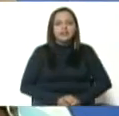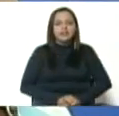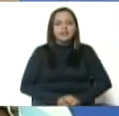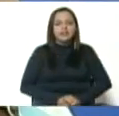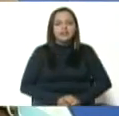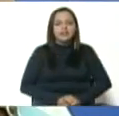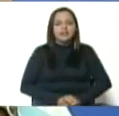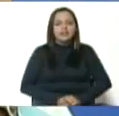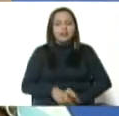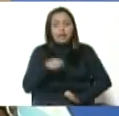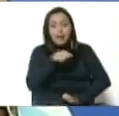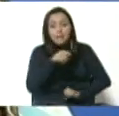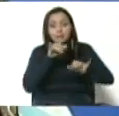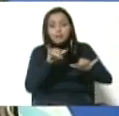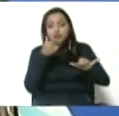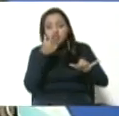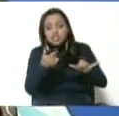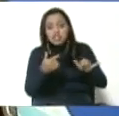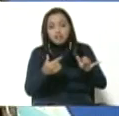donde se establece